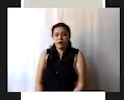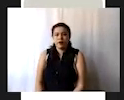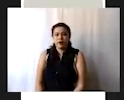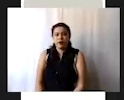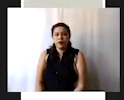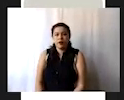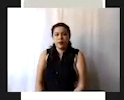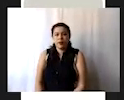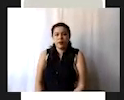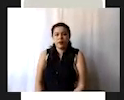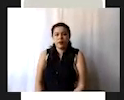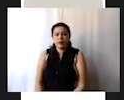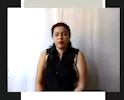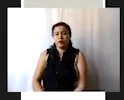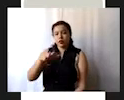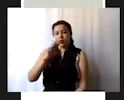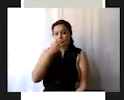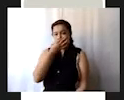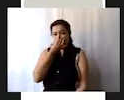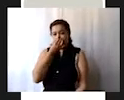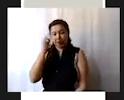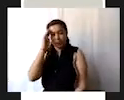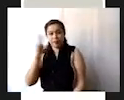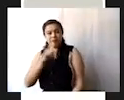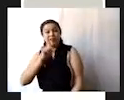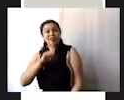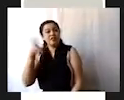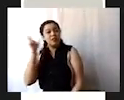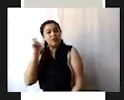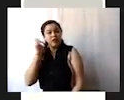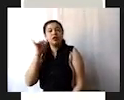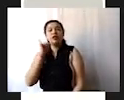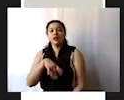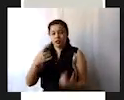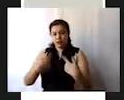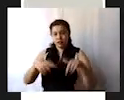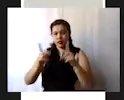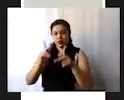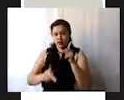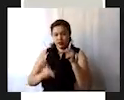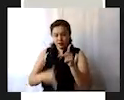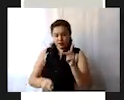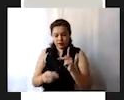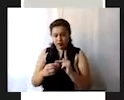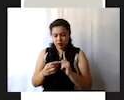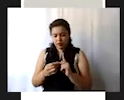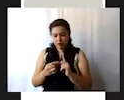esa visión y Maestra, sí se principios son está las, trabando su audio y su ¿sí? imagen. A ver,